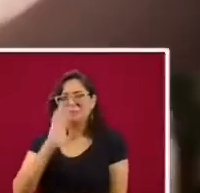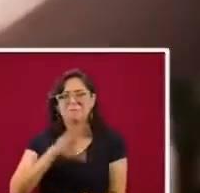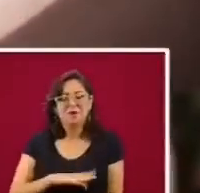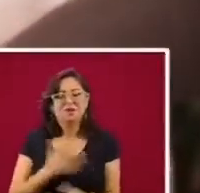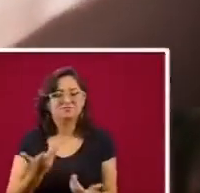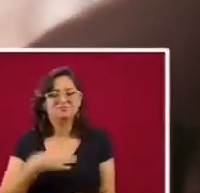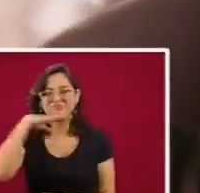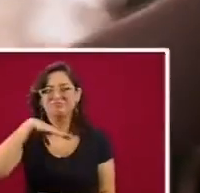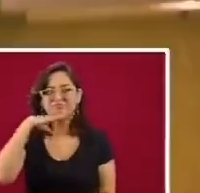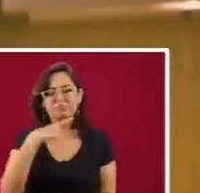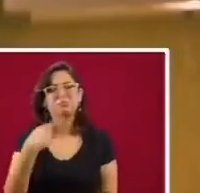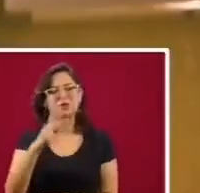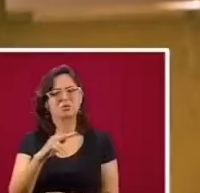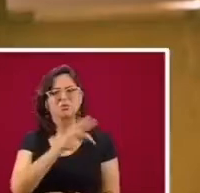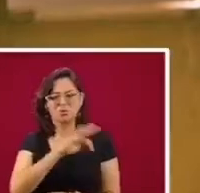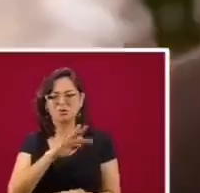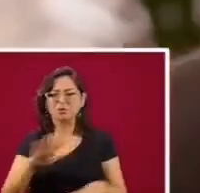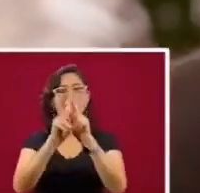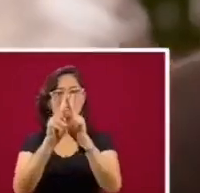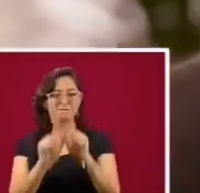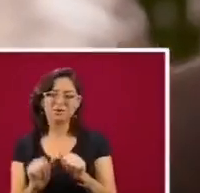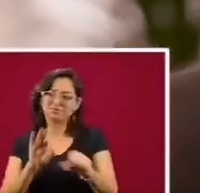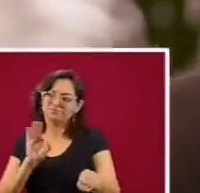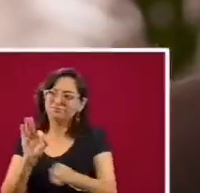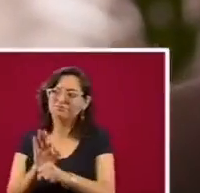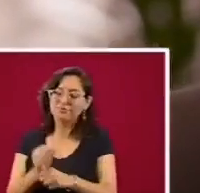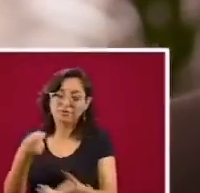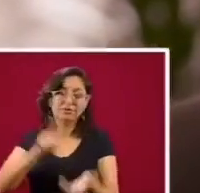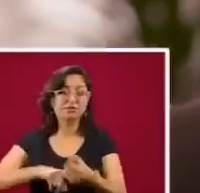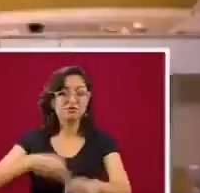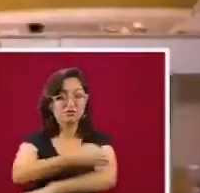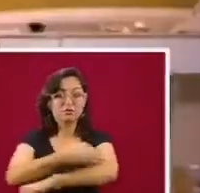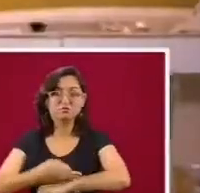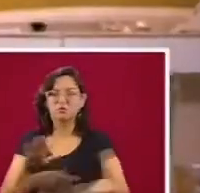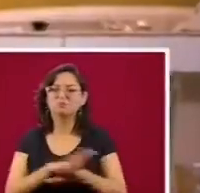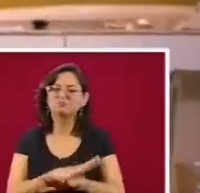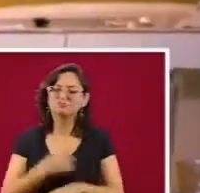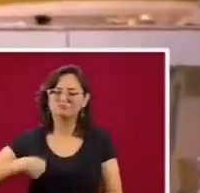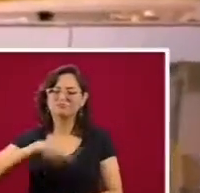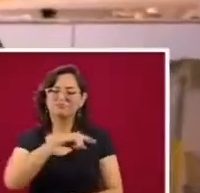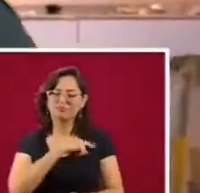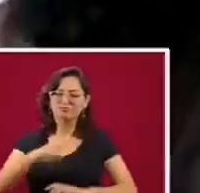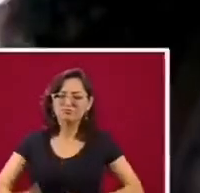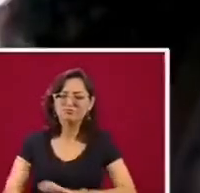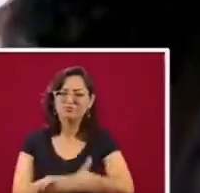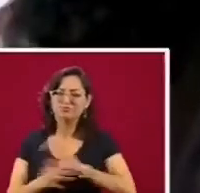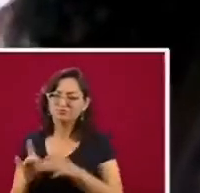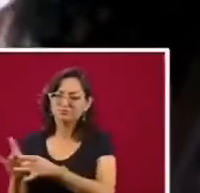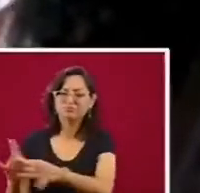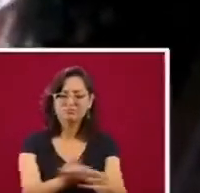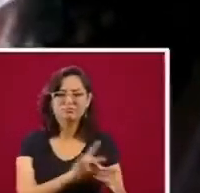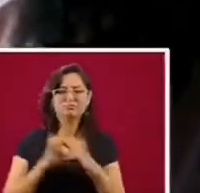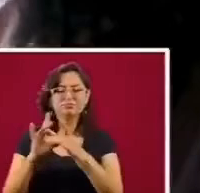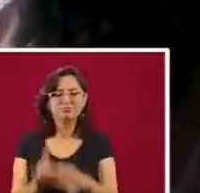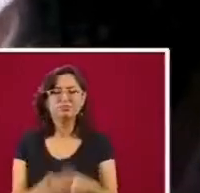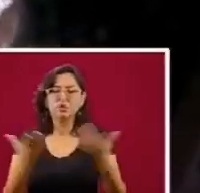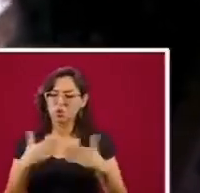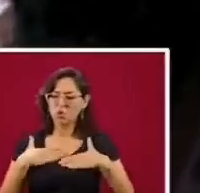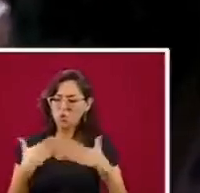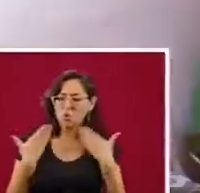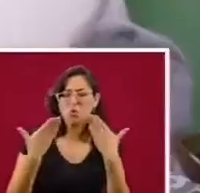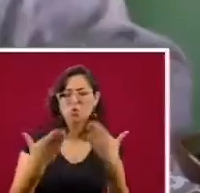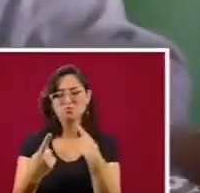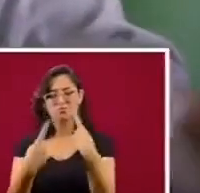que queremos. Pero siempre podemos cambiar la historia. Hagamos realidad la paz y la protección en nuestro hogar. Saquemos la banderita blanca